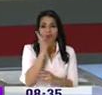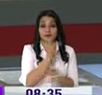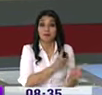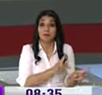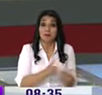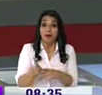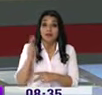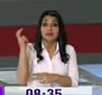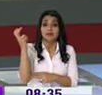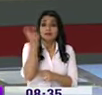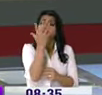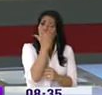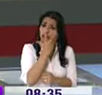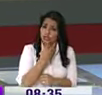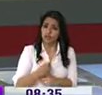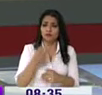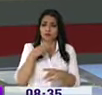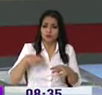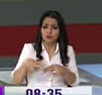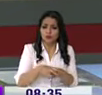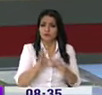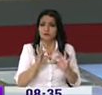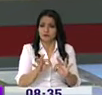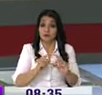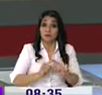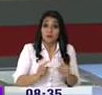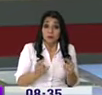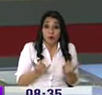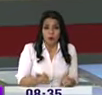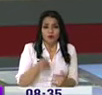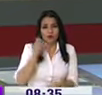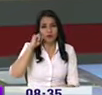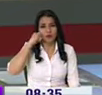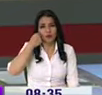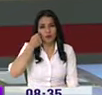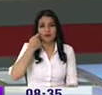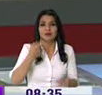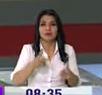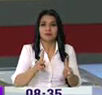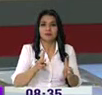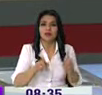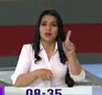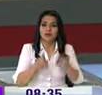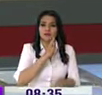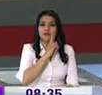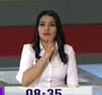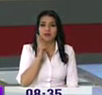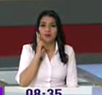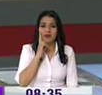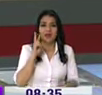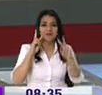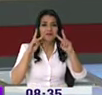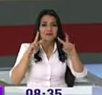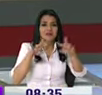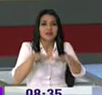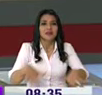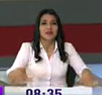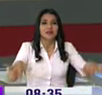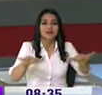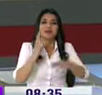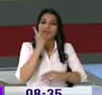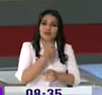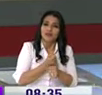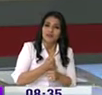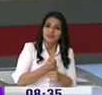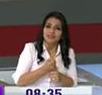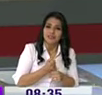era un sitio turístico extraordinario. Recuerdo que incluso hasta unas franquicias uno tenía una vista lindísima de Quito, cafecitos,